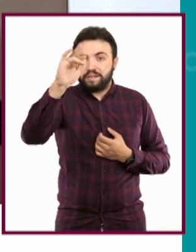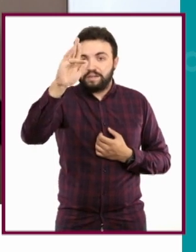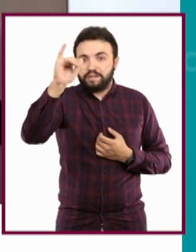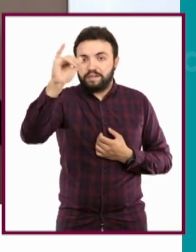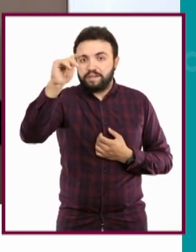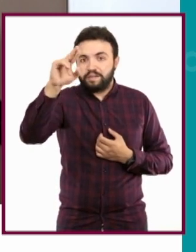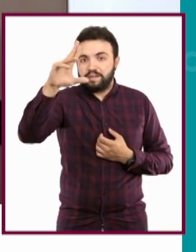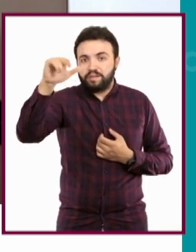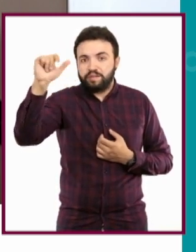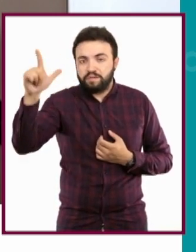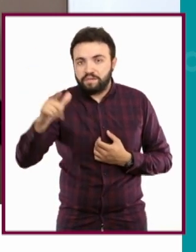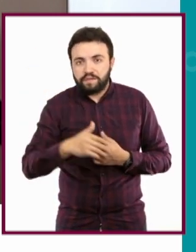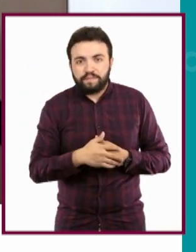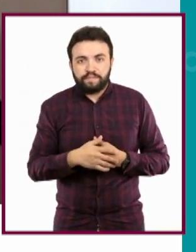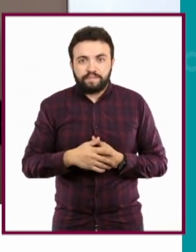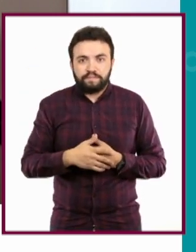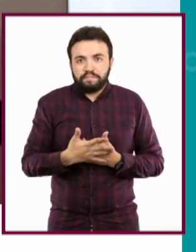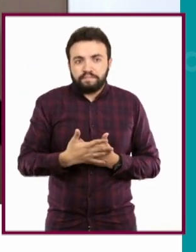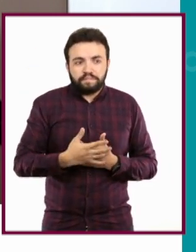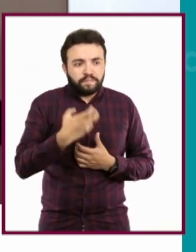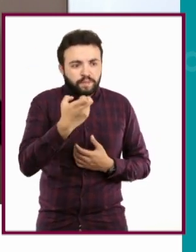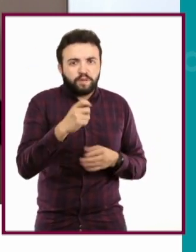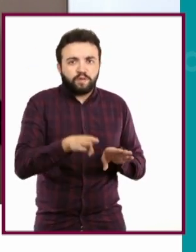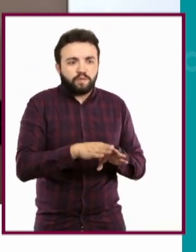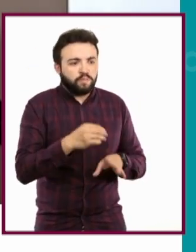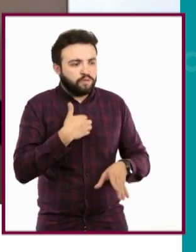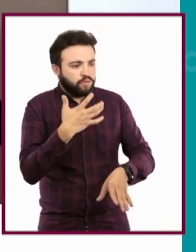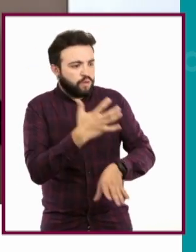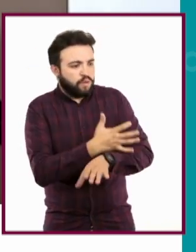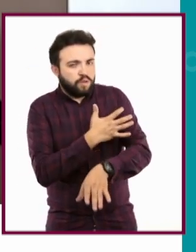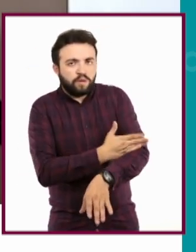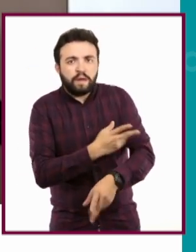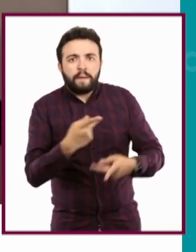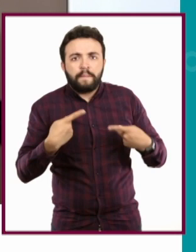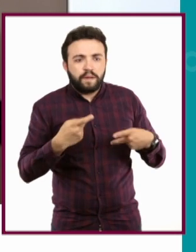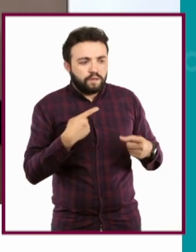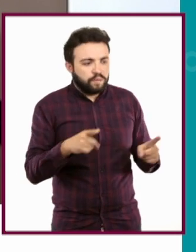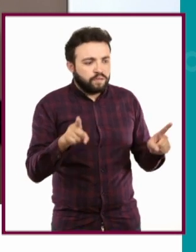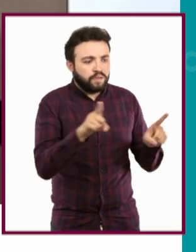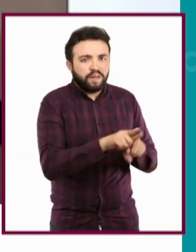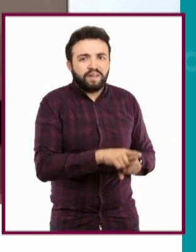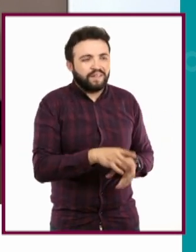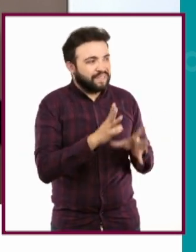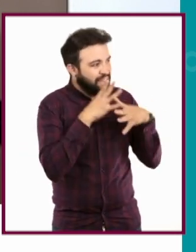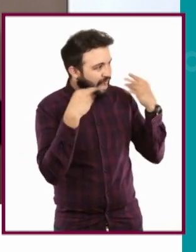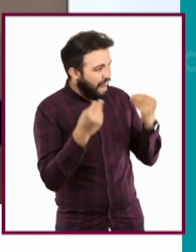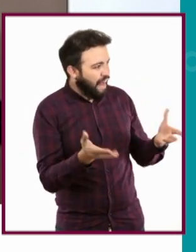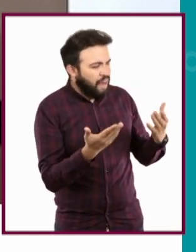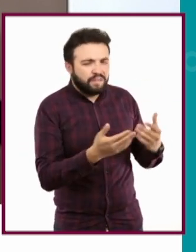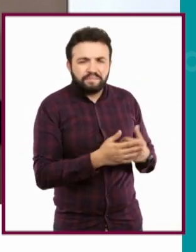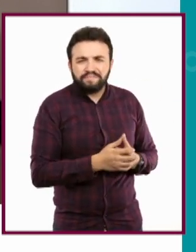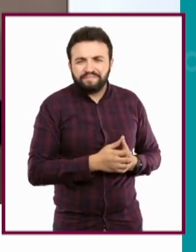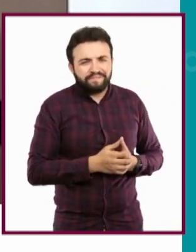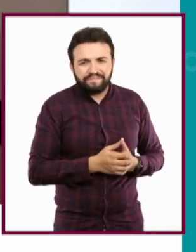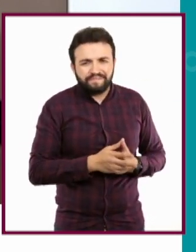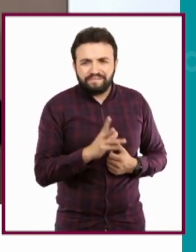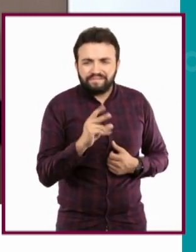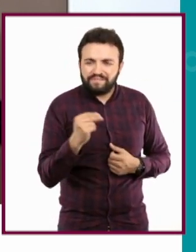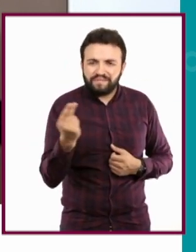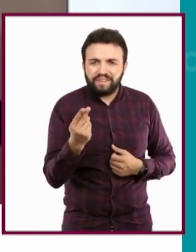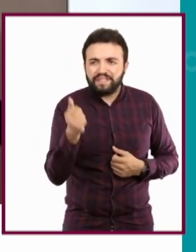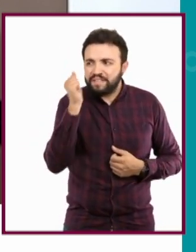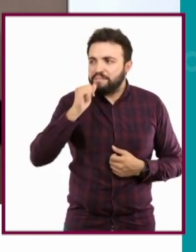personas sin exigirles que estén sonrientes todo el tiempo, ¿no? Esa exigencia de